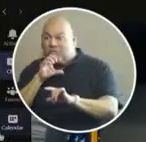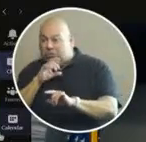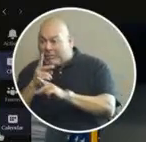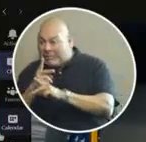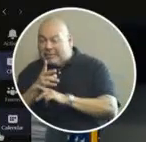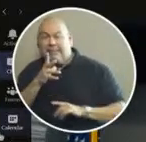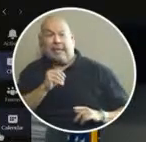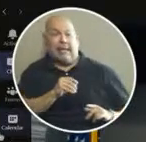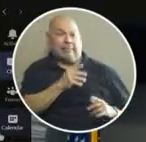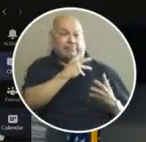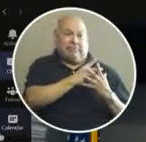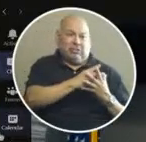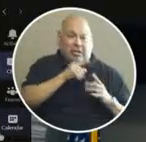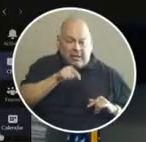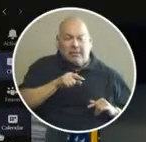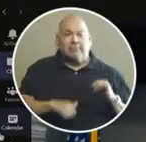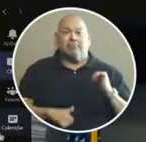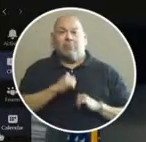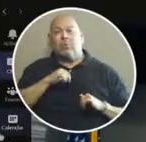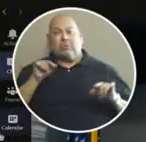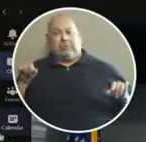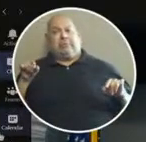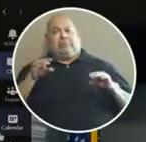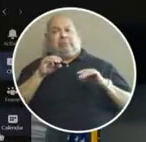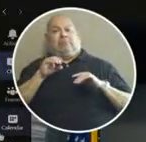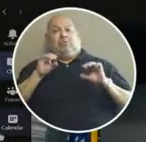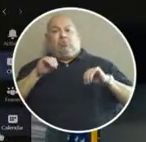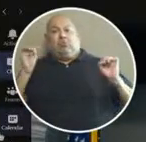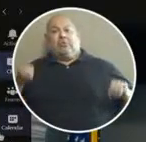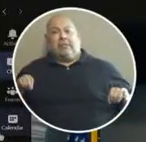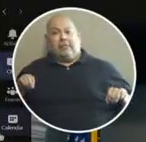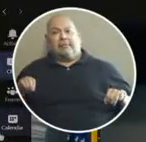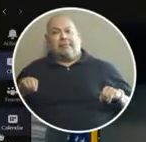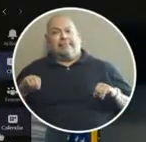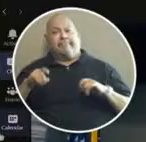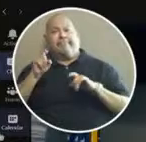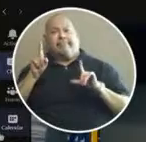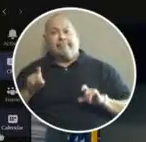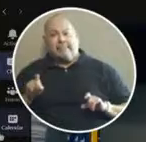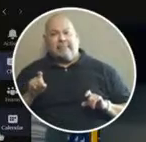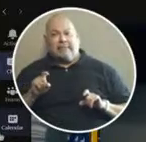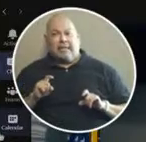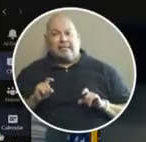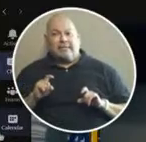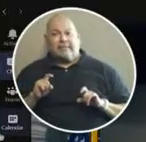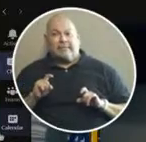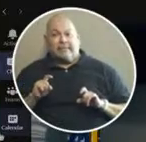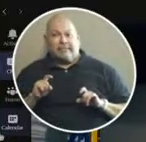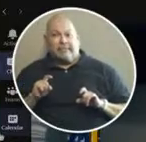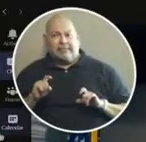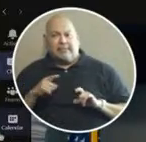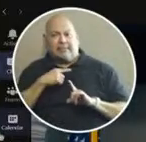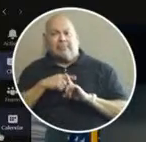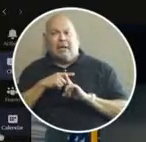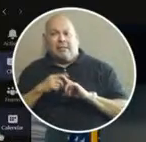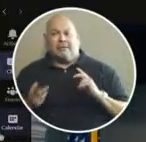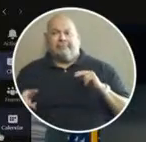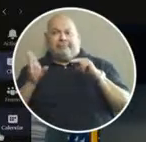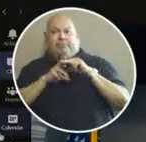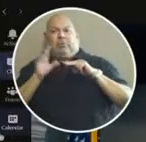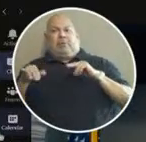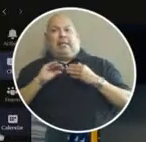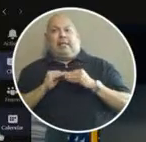lugares es donde hemos encontrado la mayor parte de casos positivos en ese tipo de lugares que cuidan de